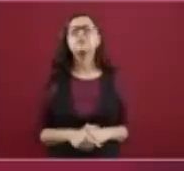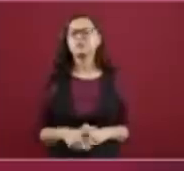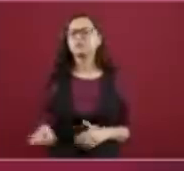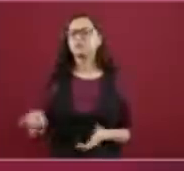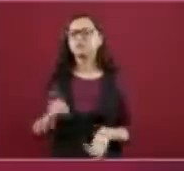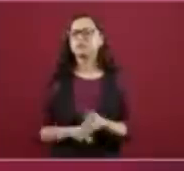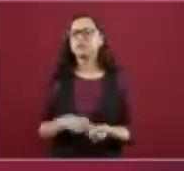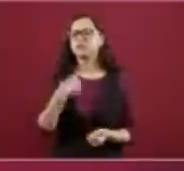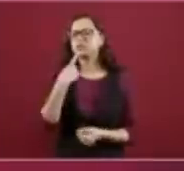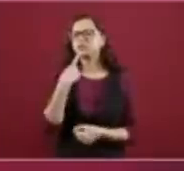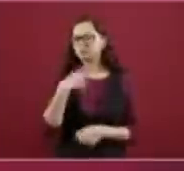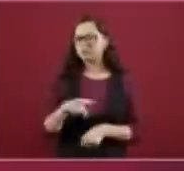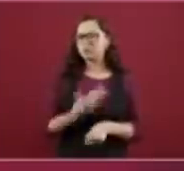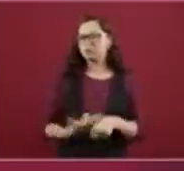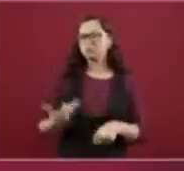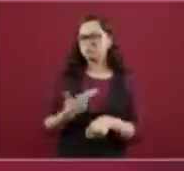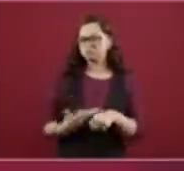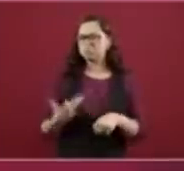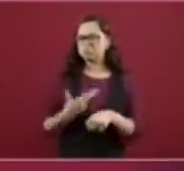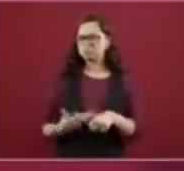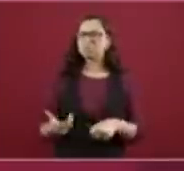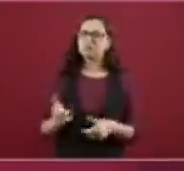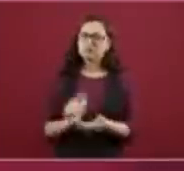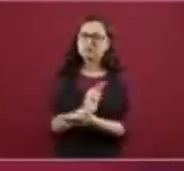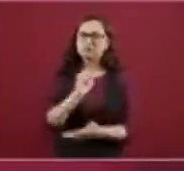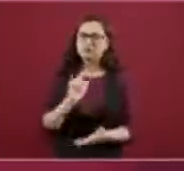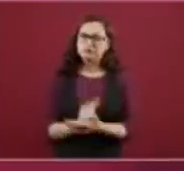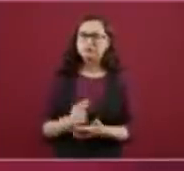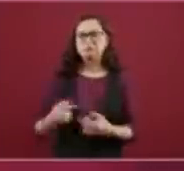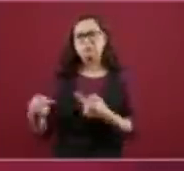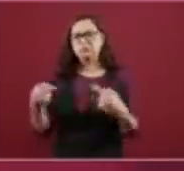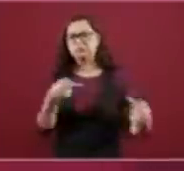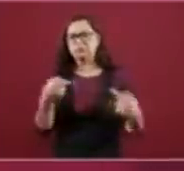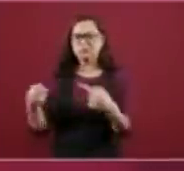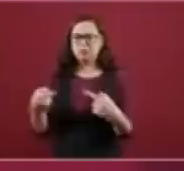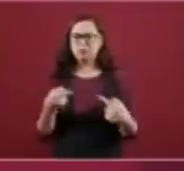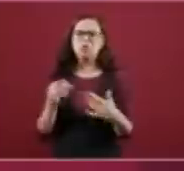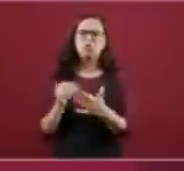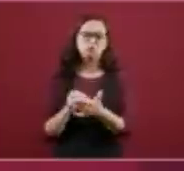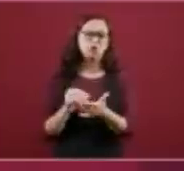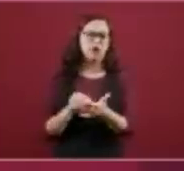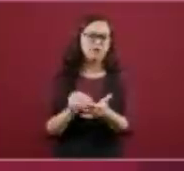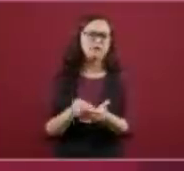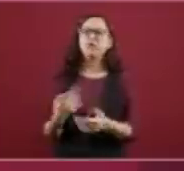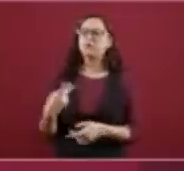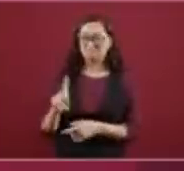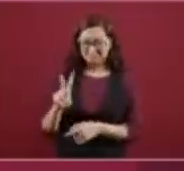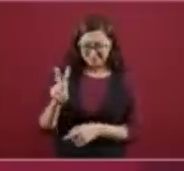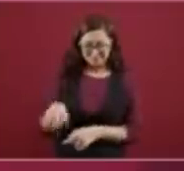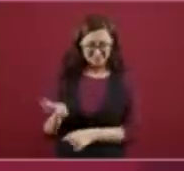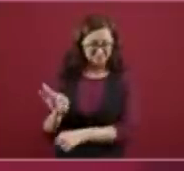no tienen ninguna posibilidad de salir beneficiados, porque realmente